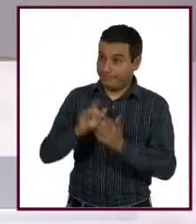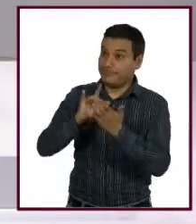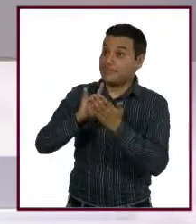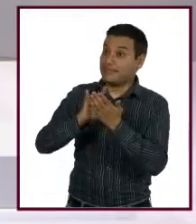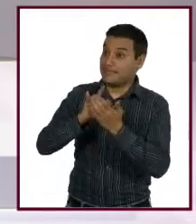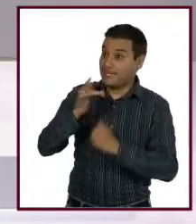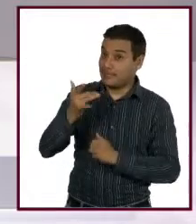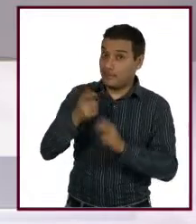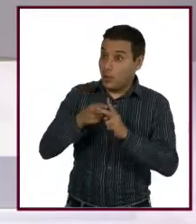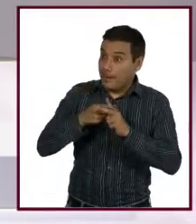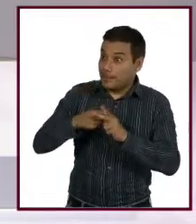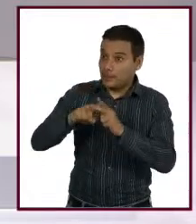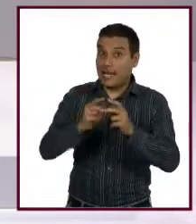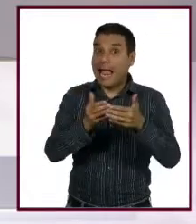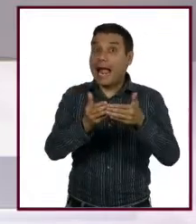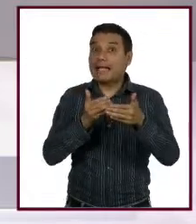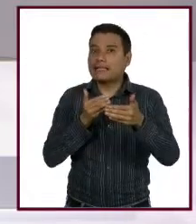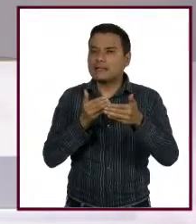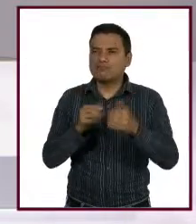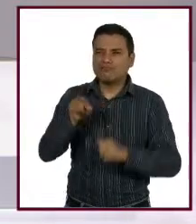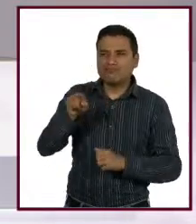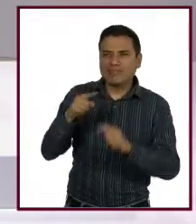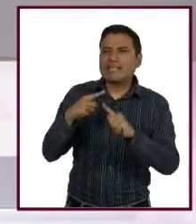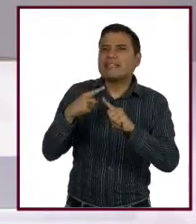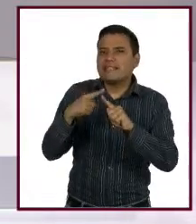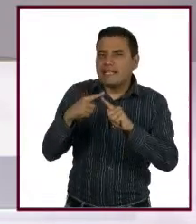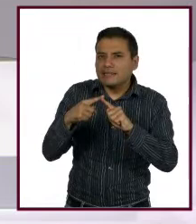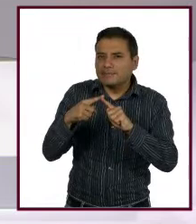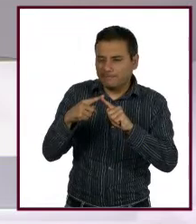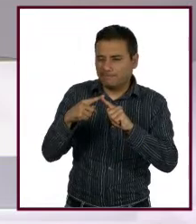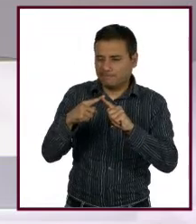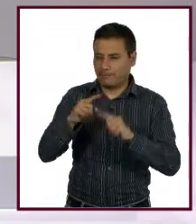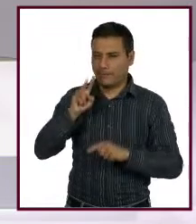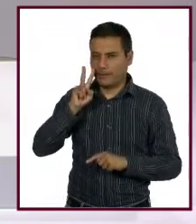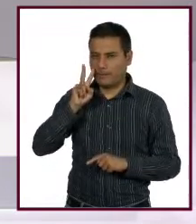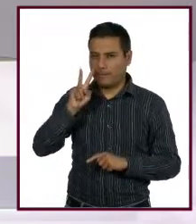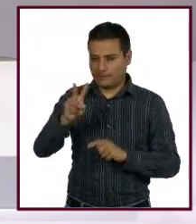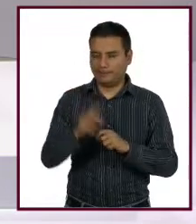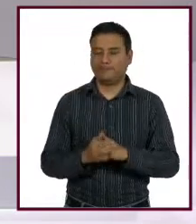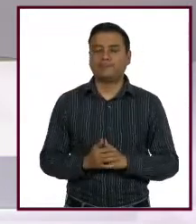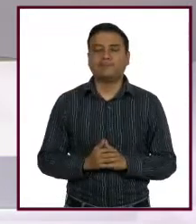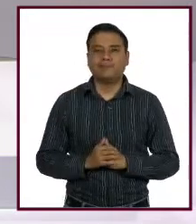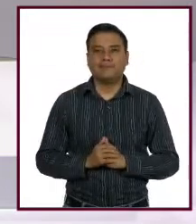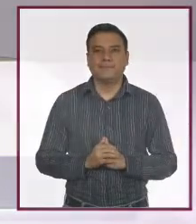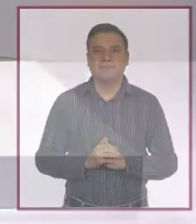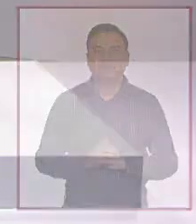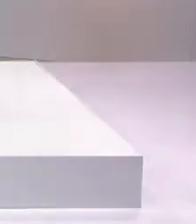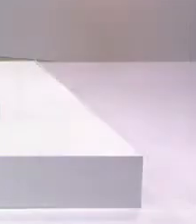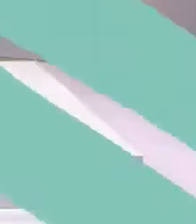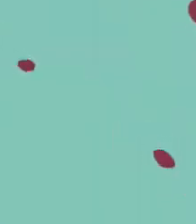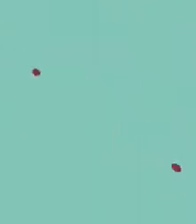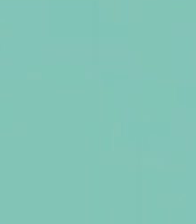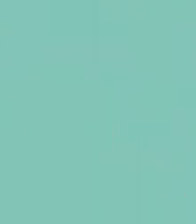Pues vamos a comenzar, doctor, pero antes, acompáñeme a ver parte de la trayectoria de nuestro invitado.